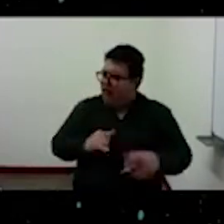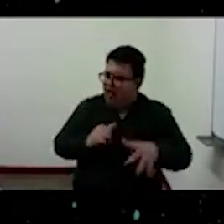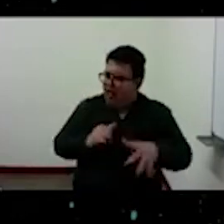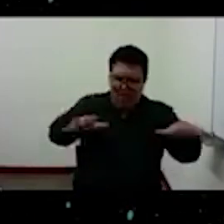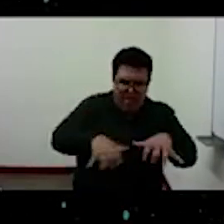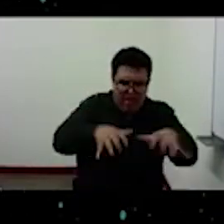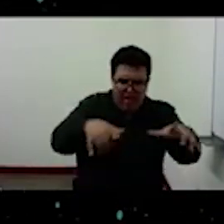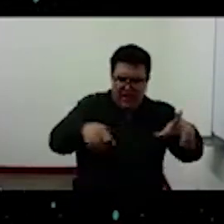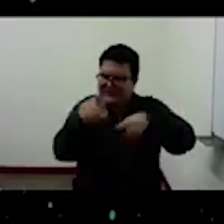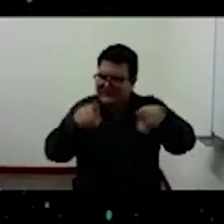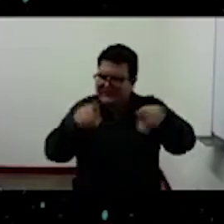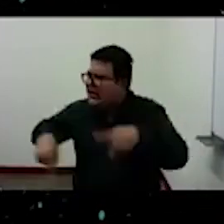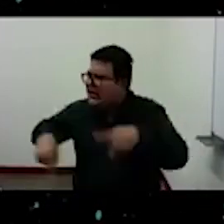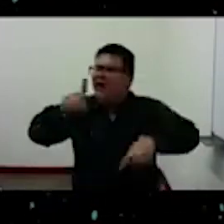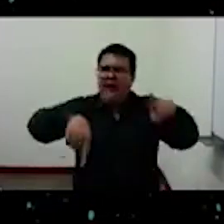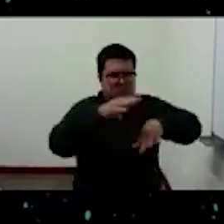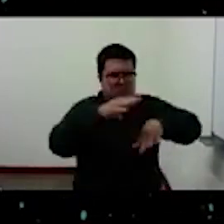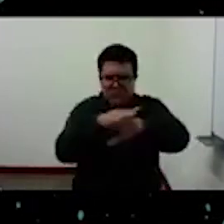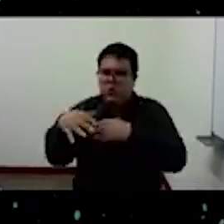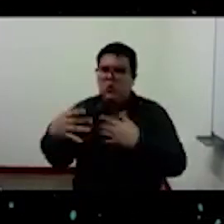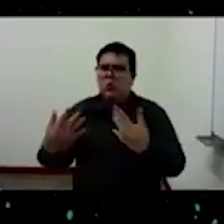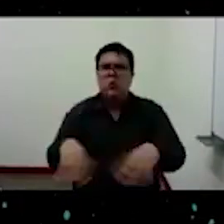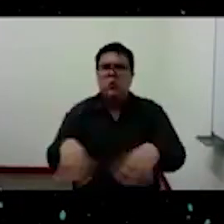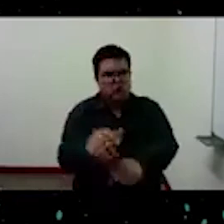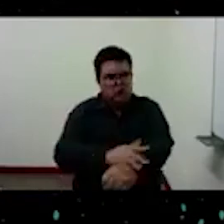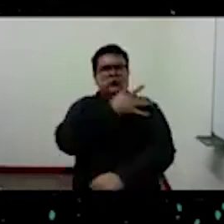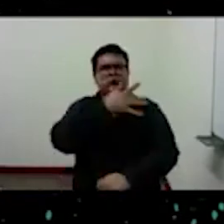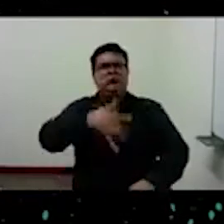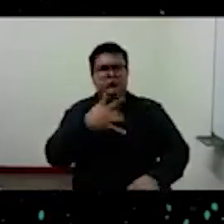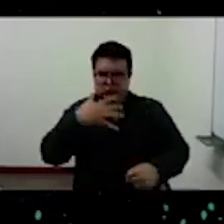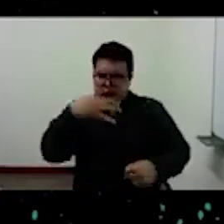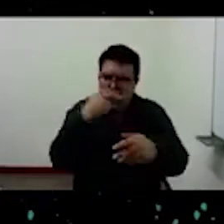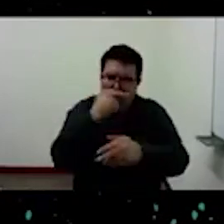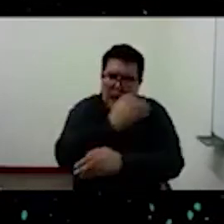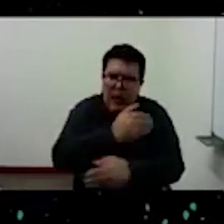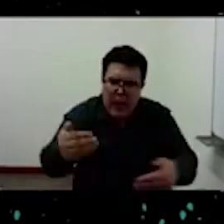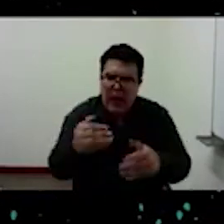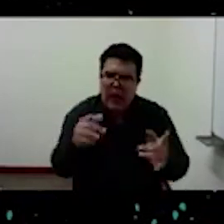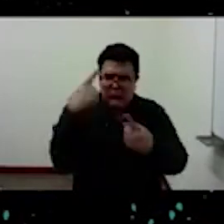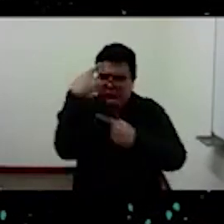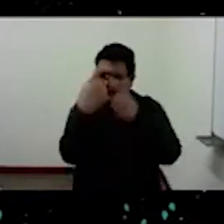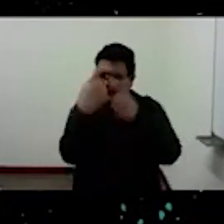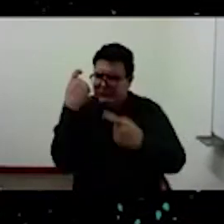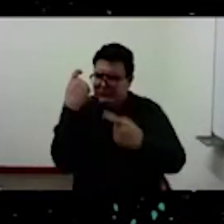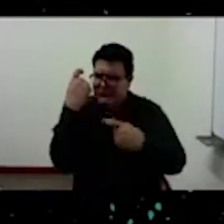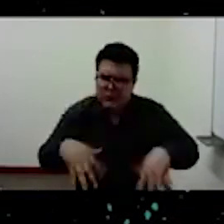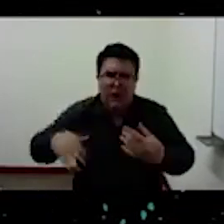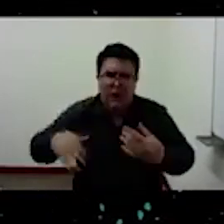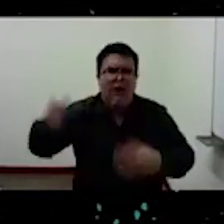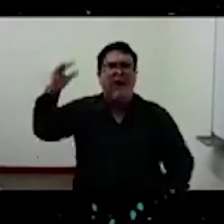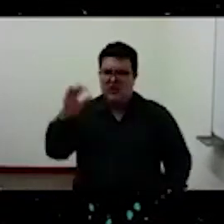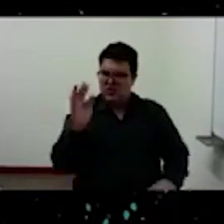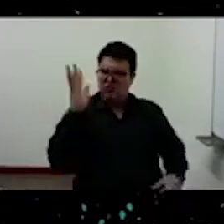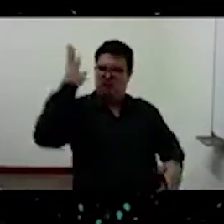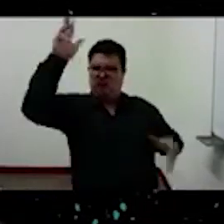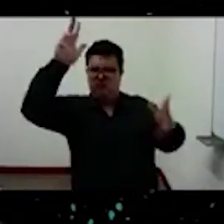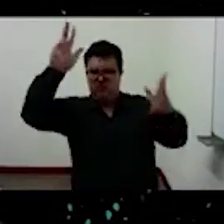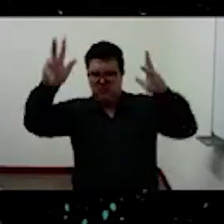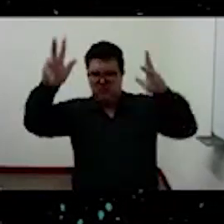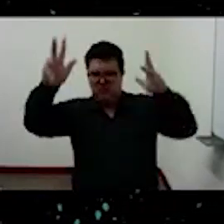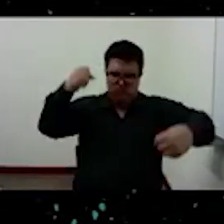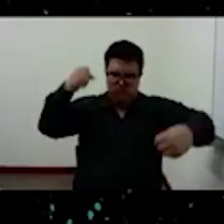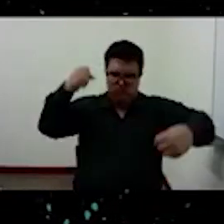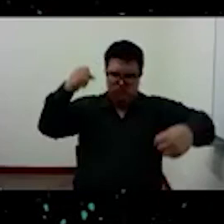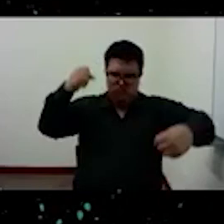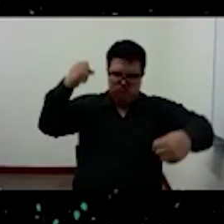cuentan algunos mitos admirables, que en su infancia fue despedazado por los titanes y adorado así bajo